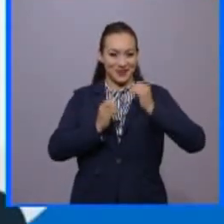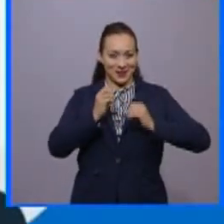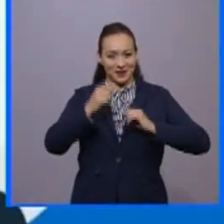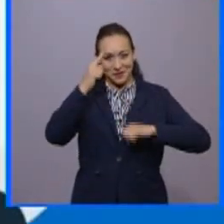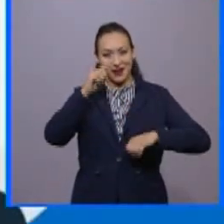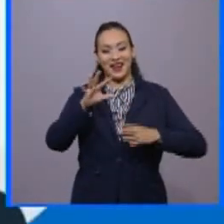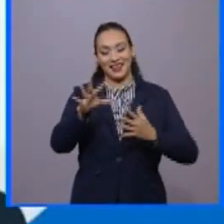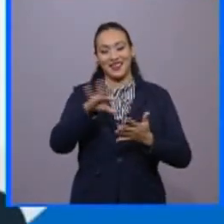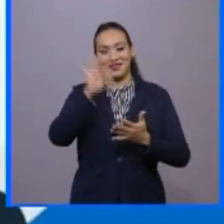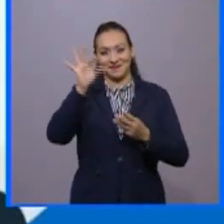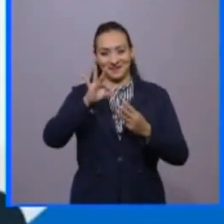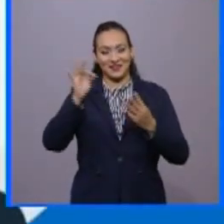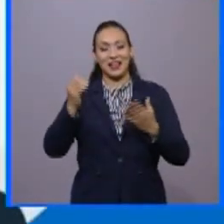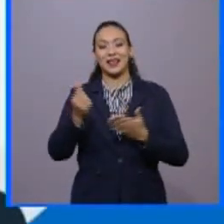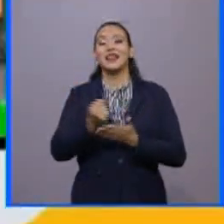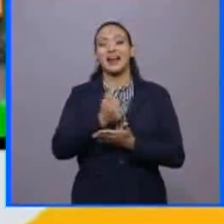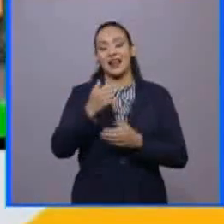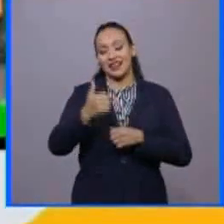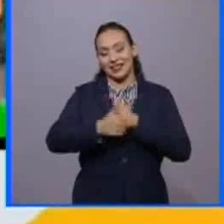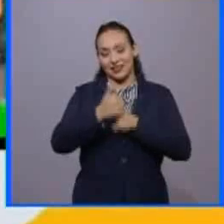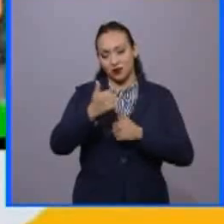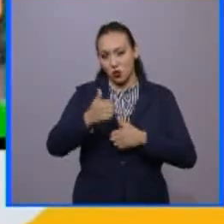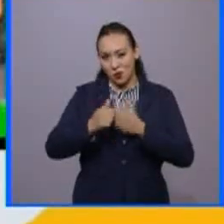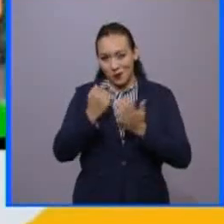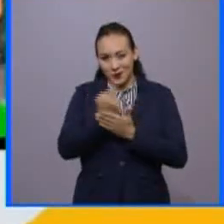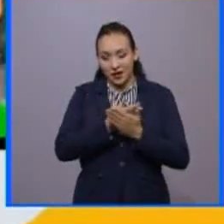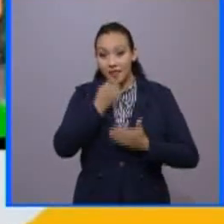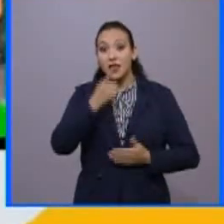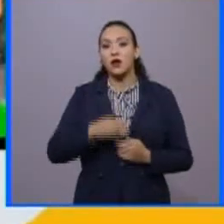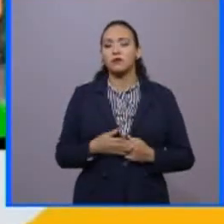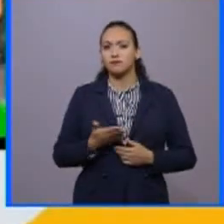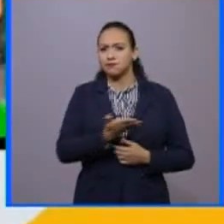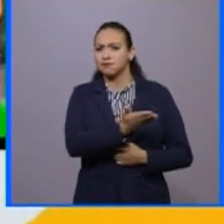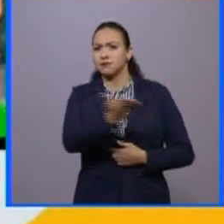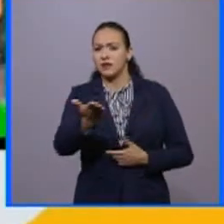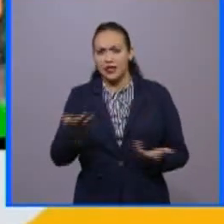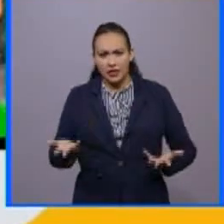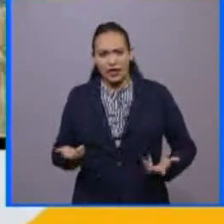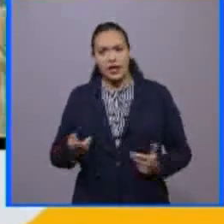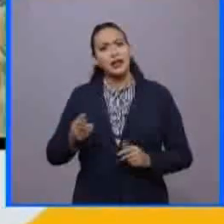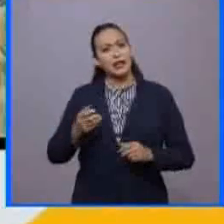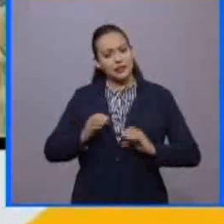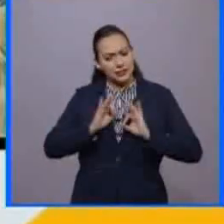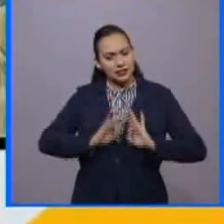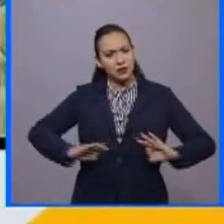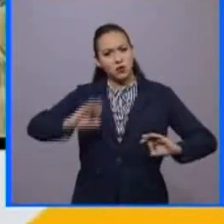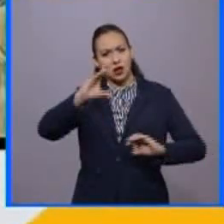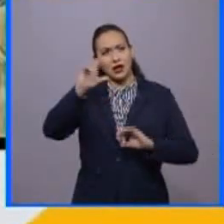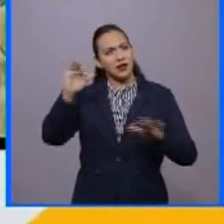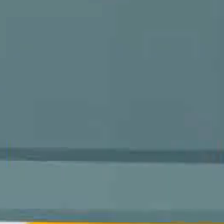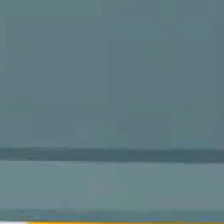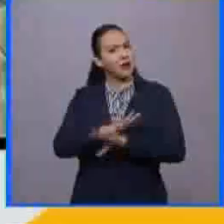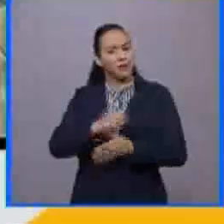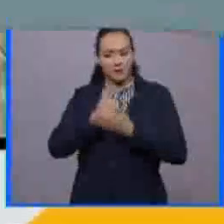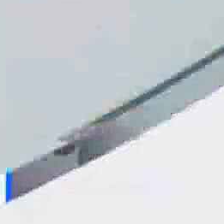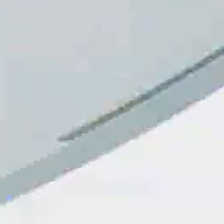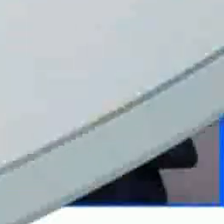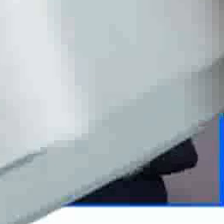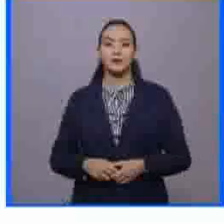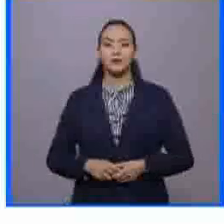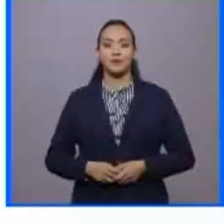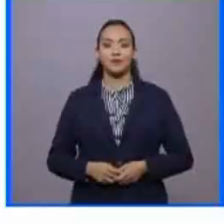destacó el poder del arte infantil como un llamado a la acción en el combate al cambio climático.